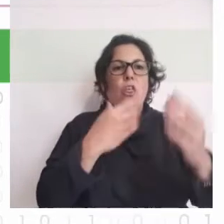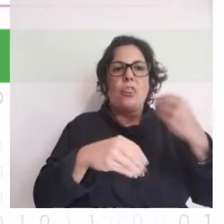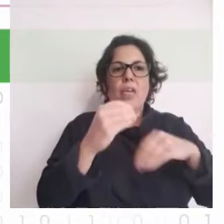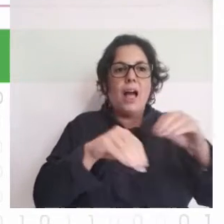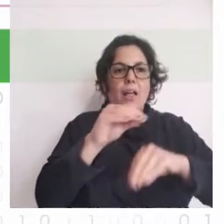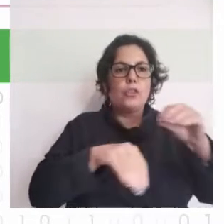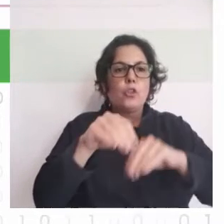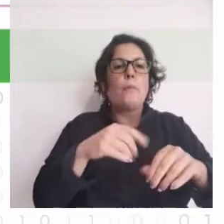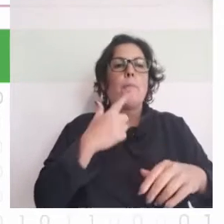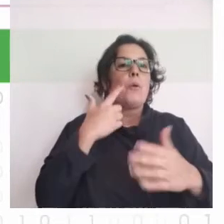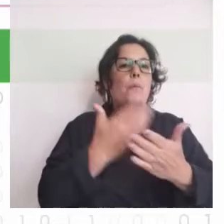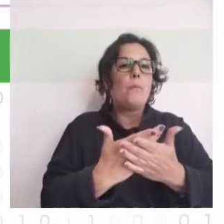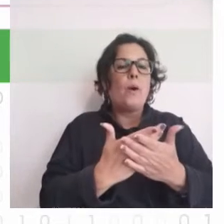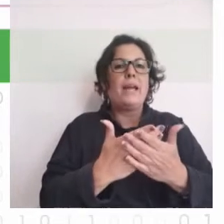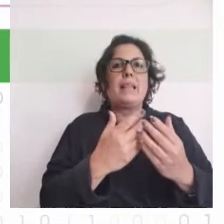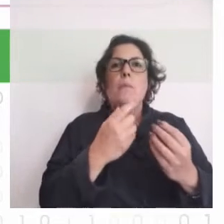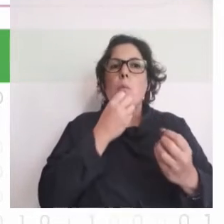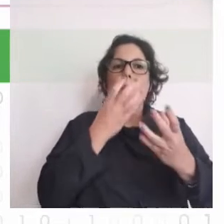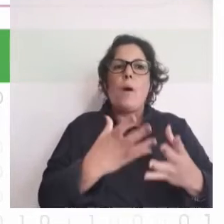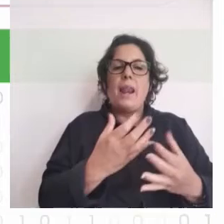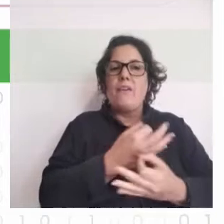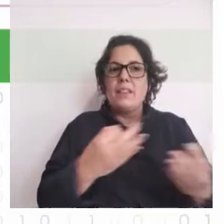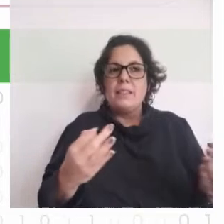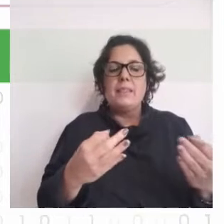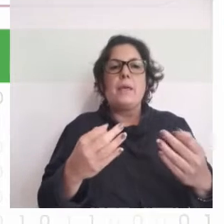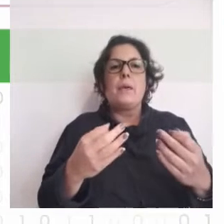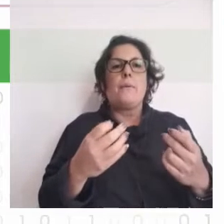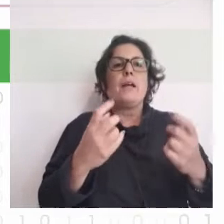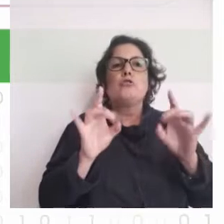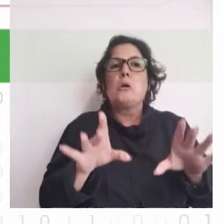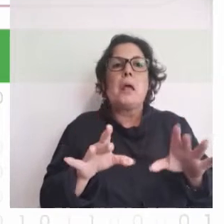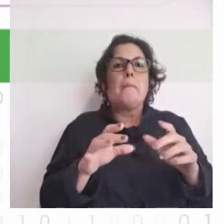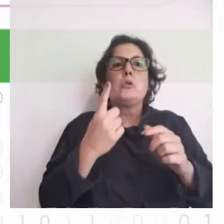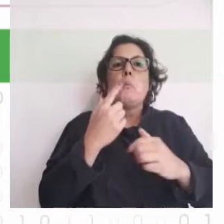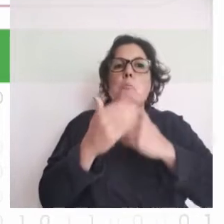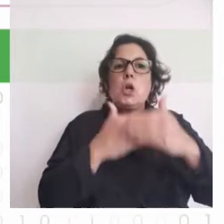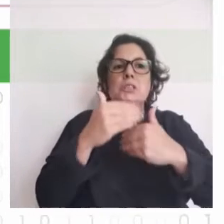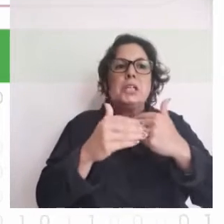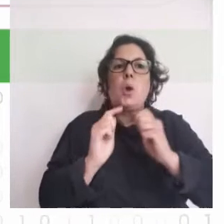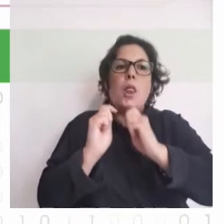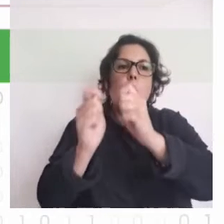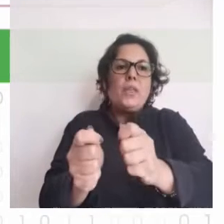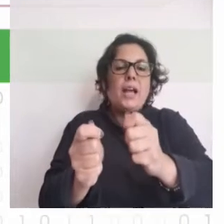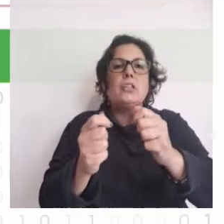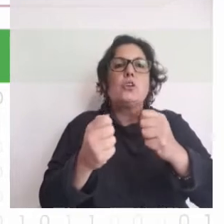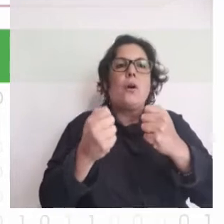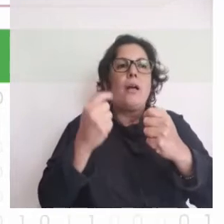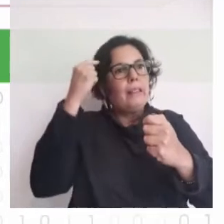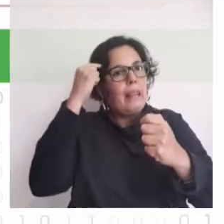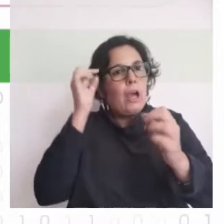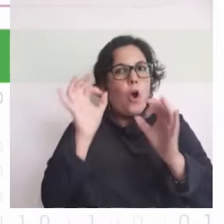sido una política costo efectiva, en términos de costo era simplemente intervenir en un proceso de adjudicación y ponerle inteligencia a los